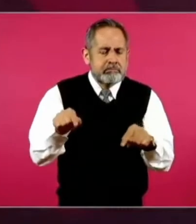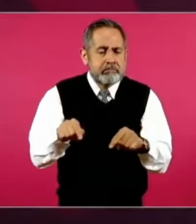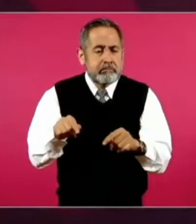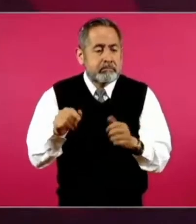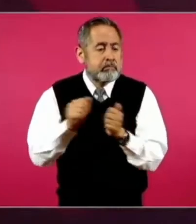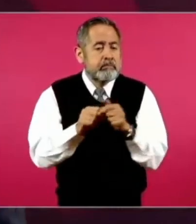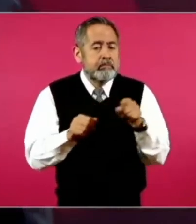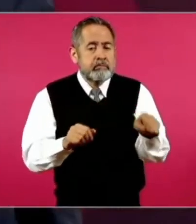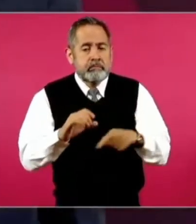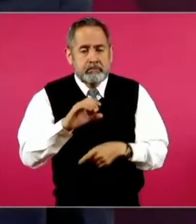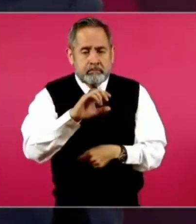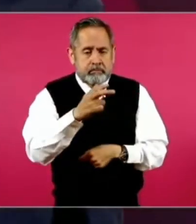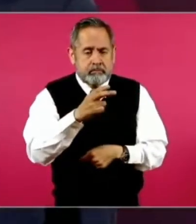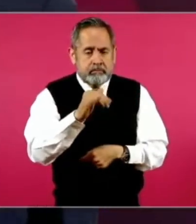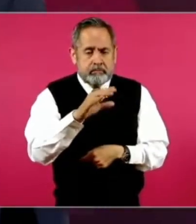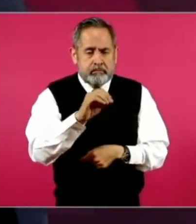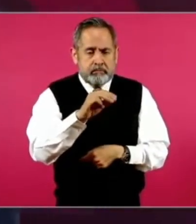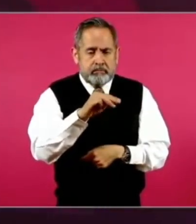entre Chicomucelo